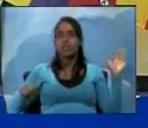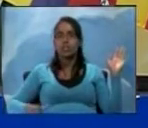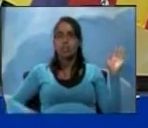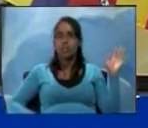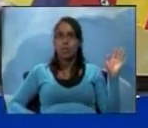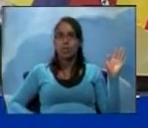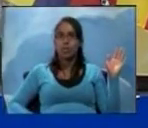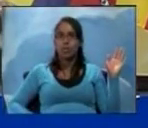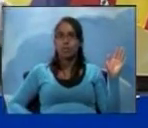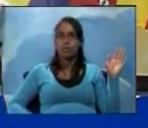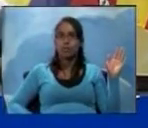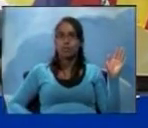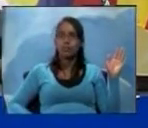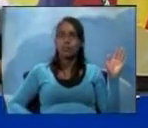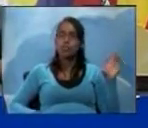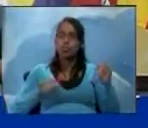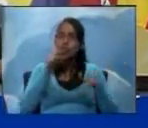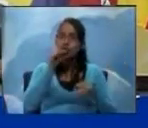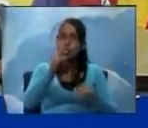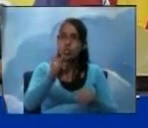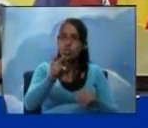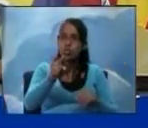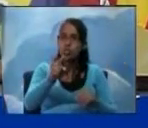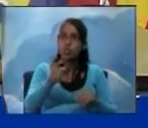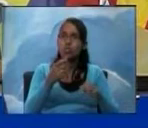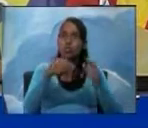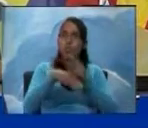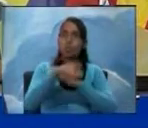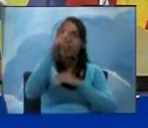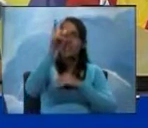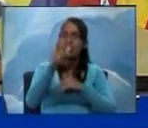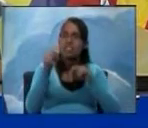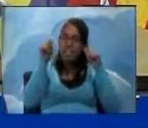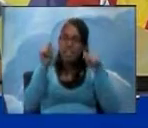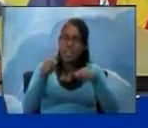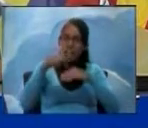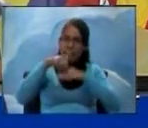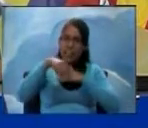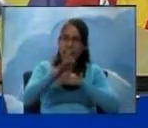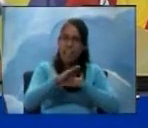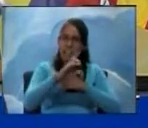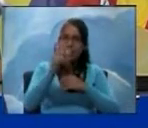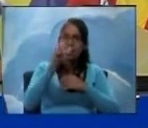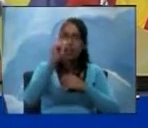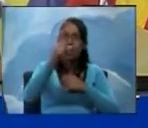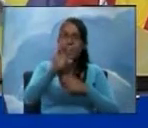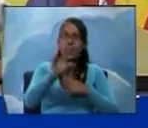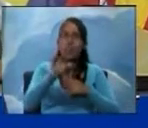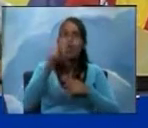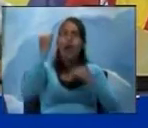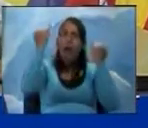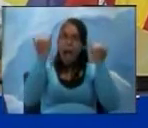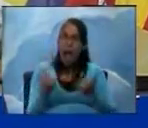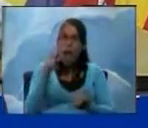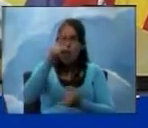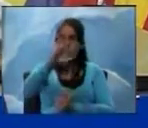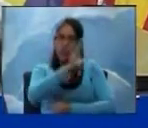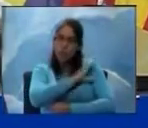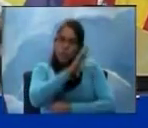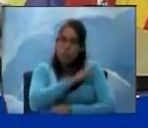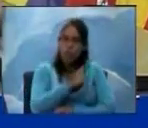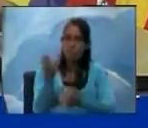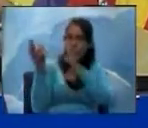Señor? Tú vas a hacerlo de aquí en adelante, Gadareno. Ahora tú vas